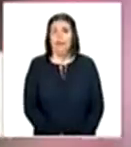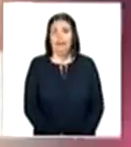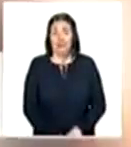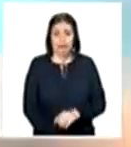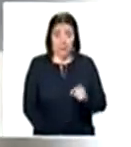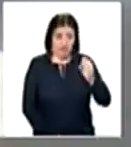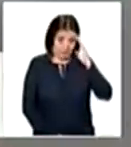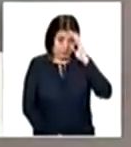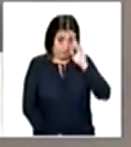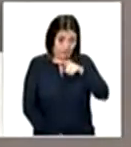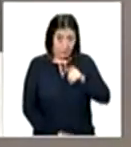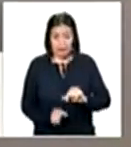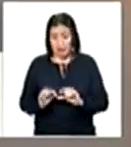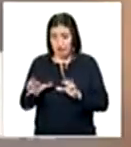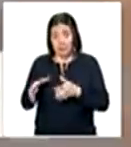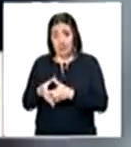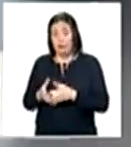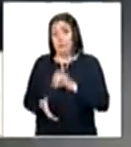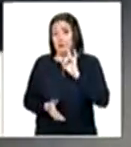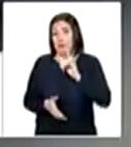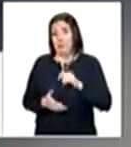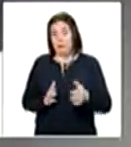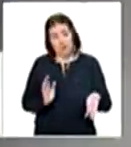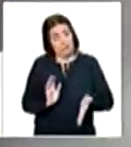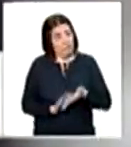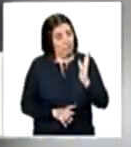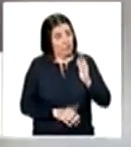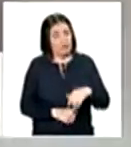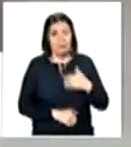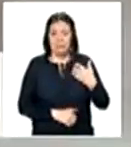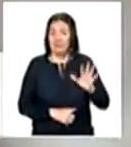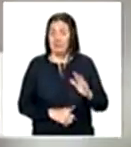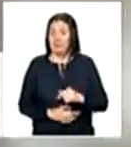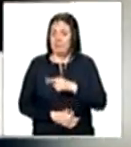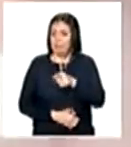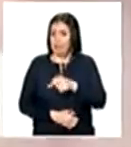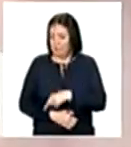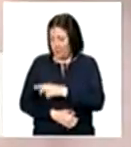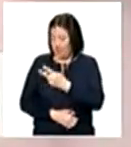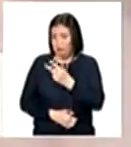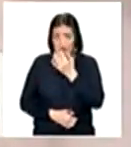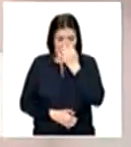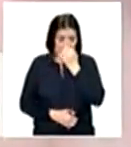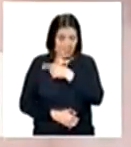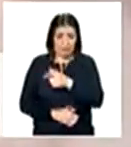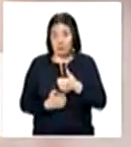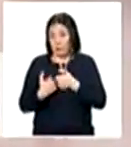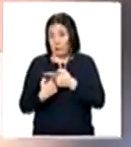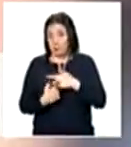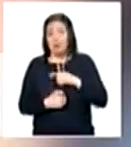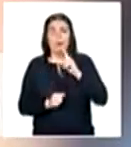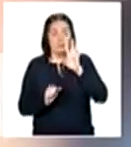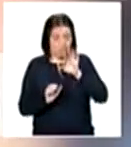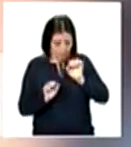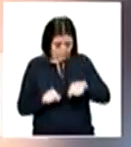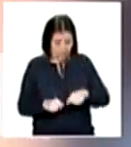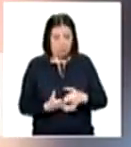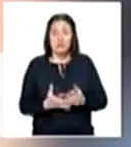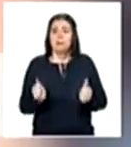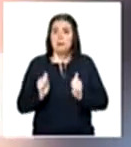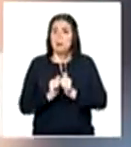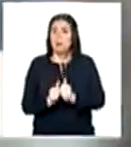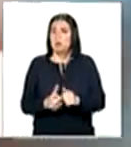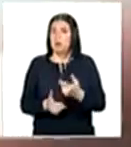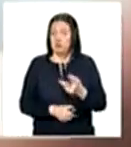El policía del escuadrón de emergencia se retiró con la misión cumplida, mientras que Saralí y el payasito brillantín prometieron formalizar su unión, con